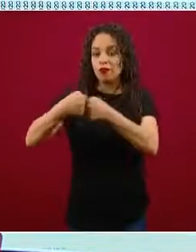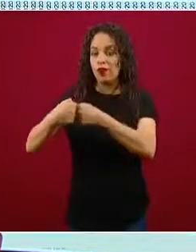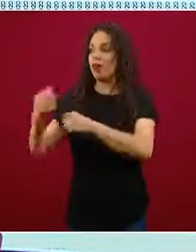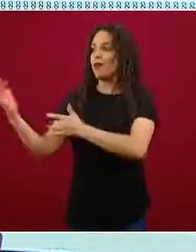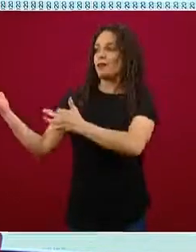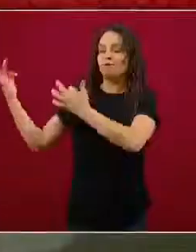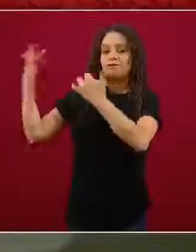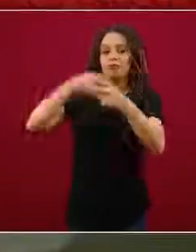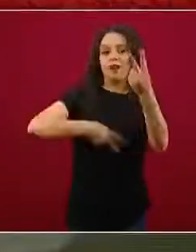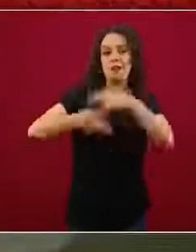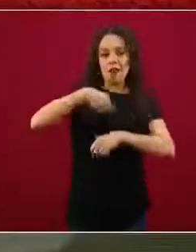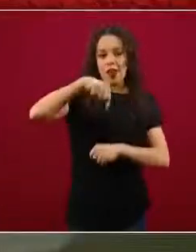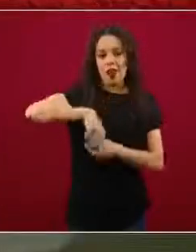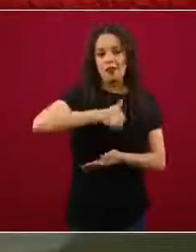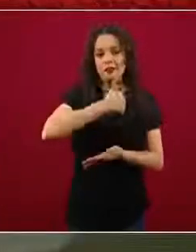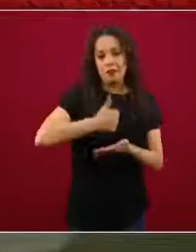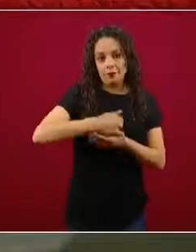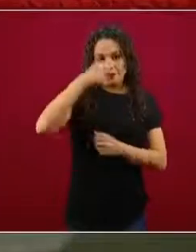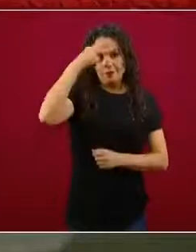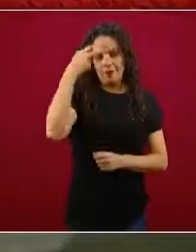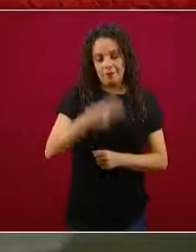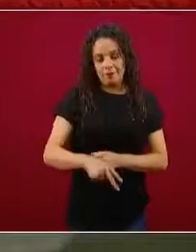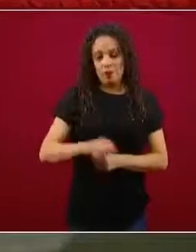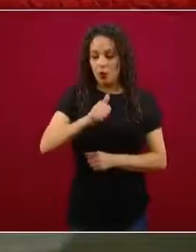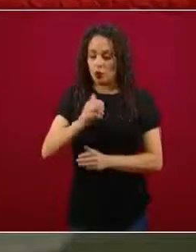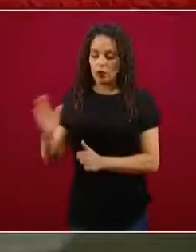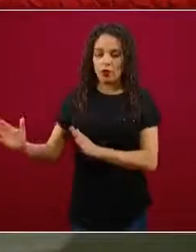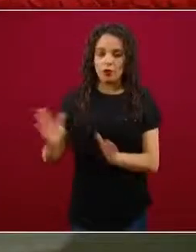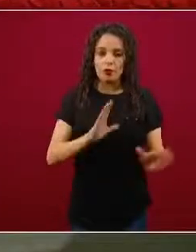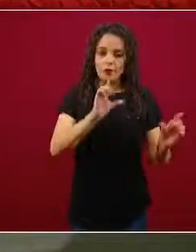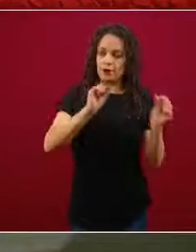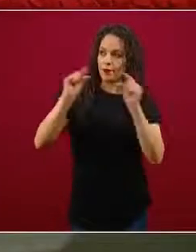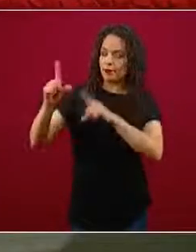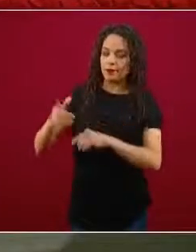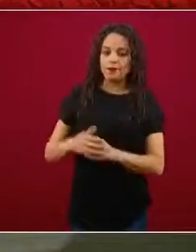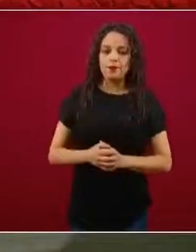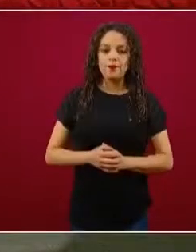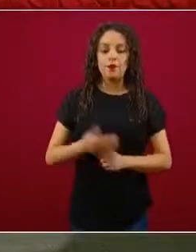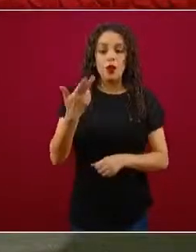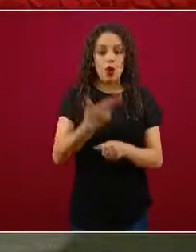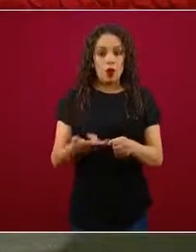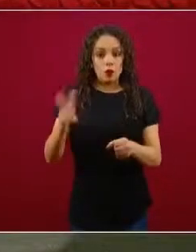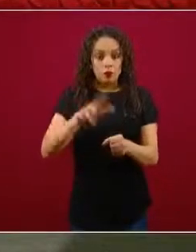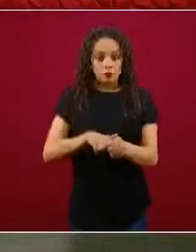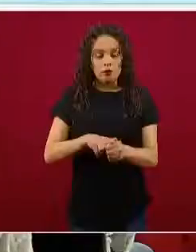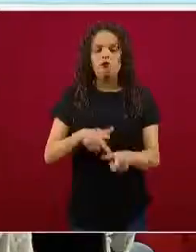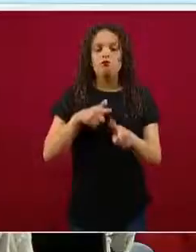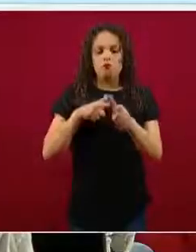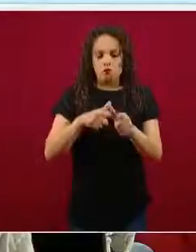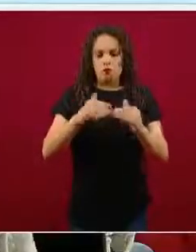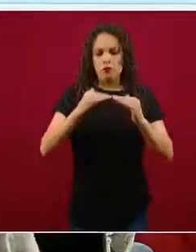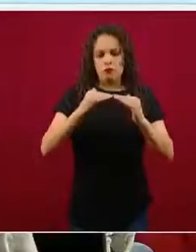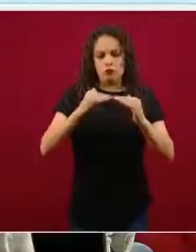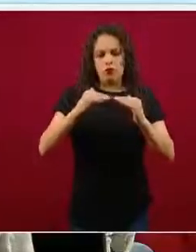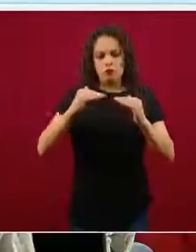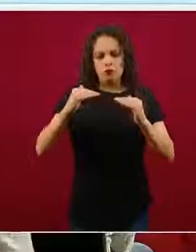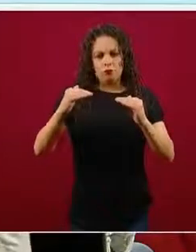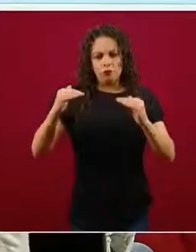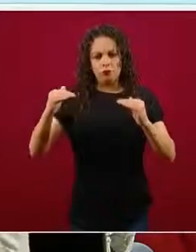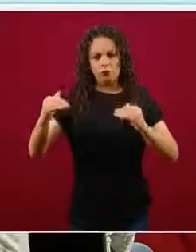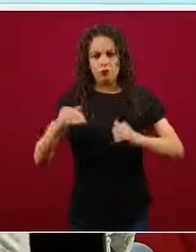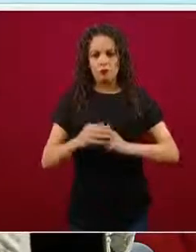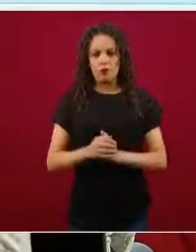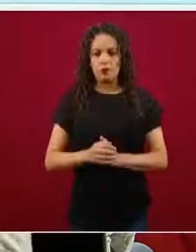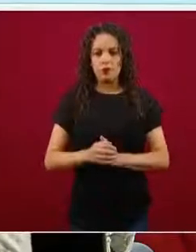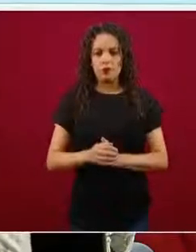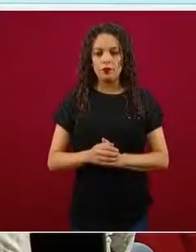Ciudad de México. La siguiente. Hospitalización de manera muy constante se ha mantenido con algunas pequeñas fluctuaciones y